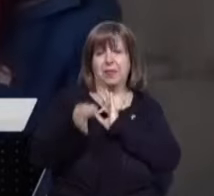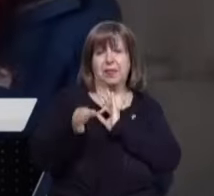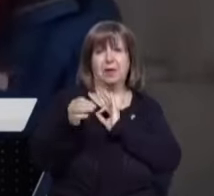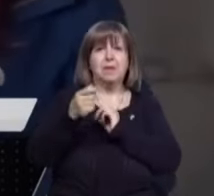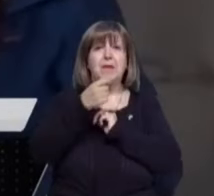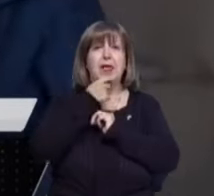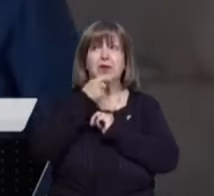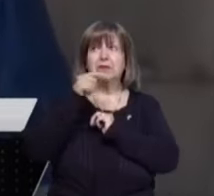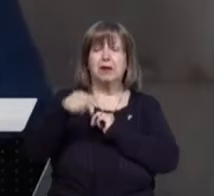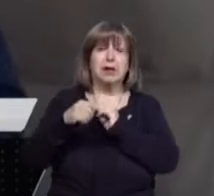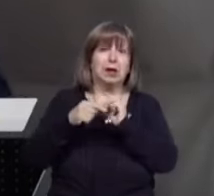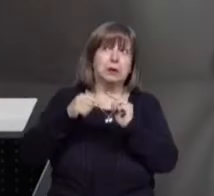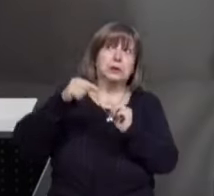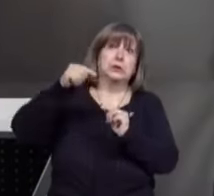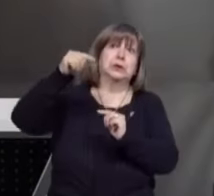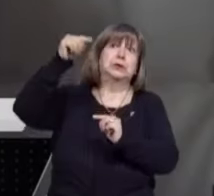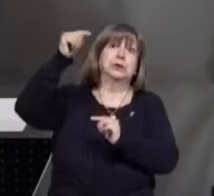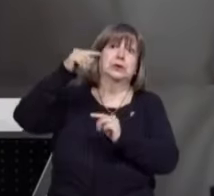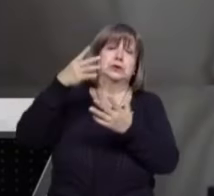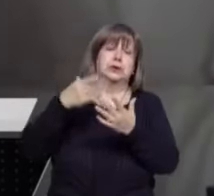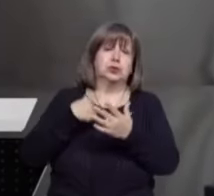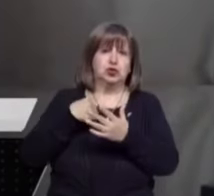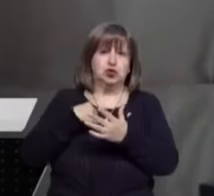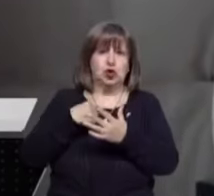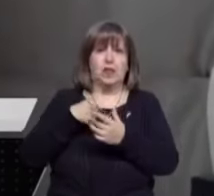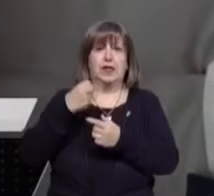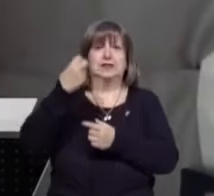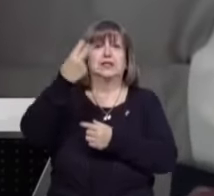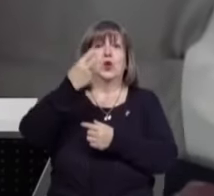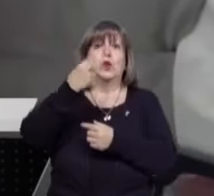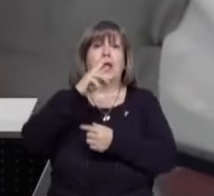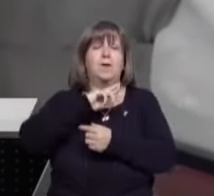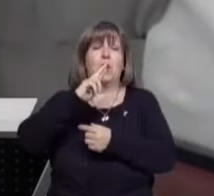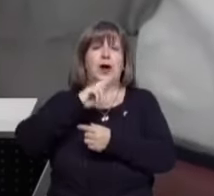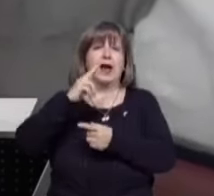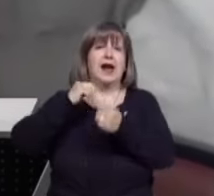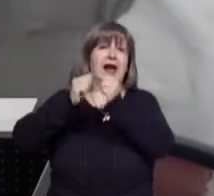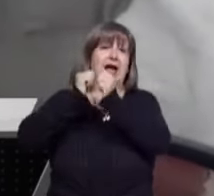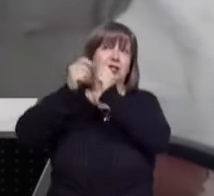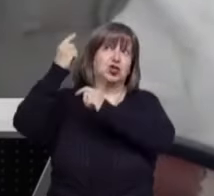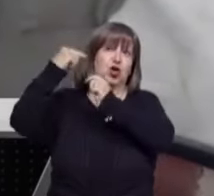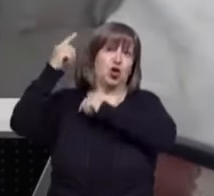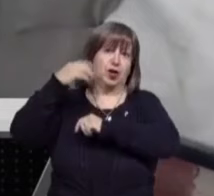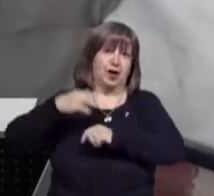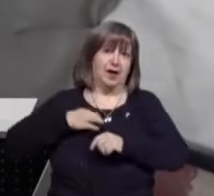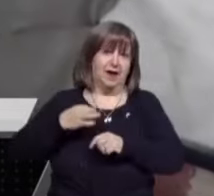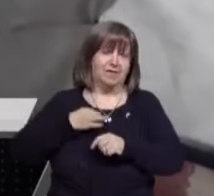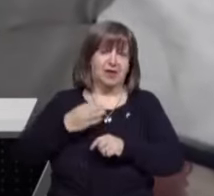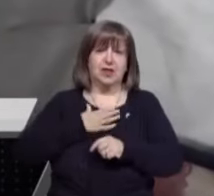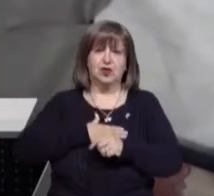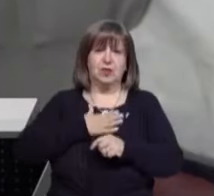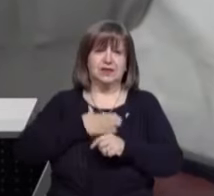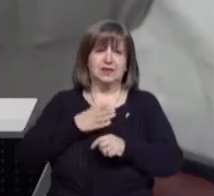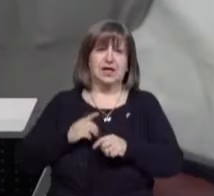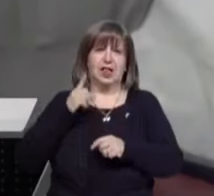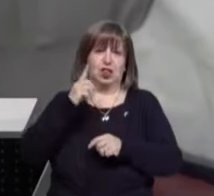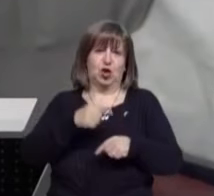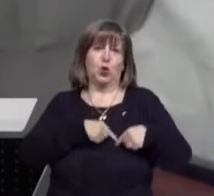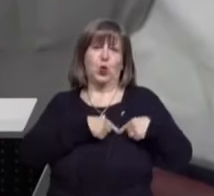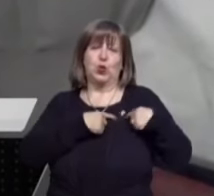5.300 metros de altura, soy la segunda mujer en la historia, en la vida, que ha venido para acá. Eso es, pero un orgullo tremendo para mi